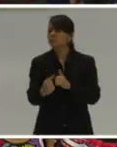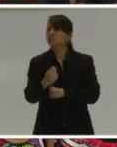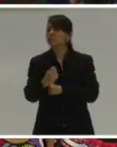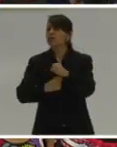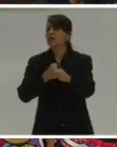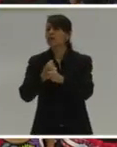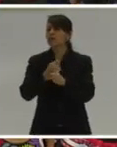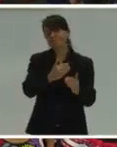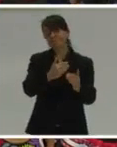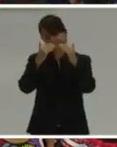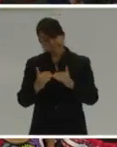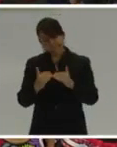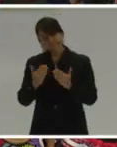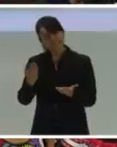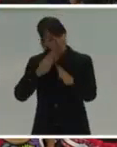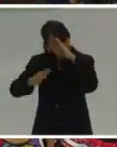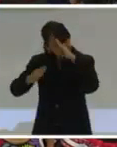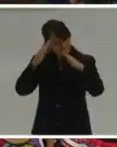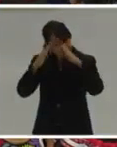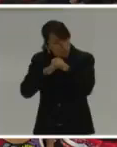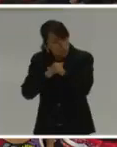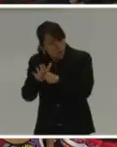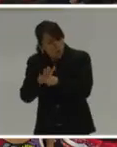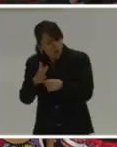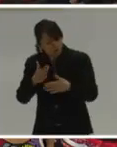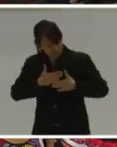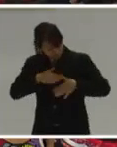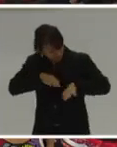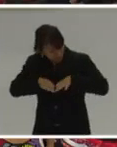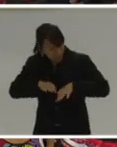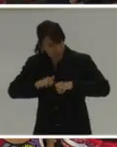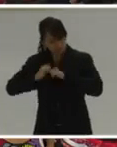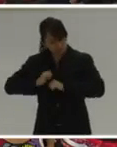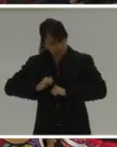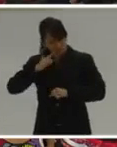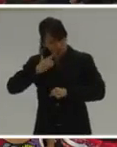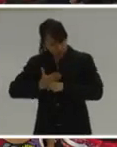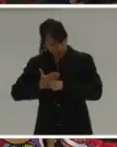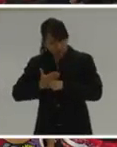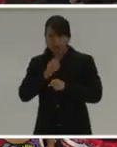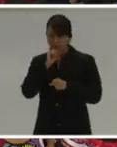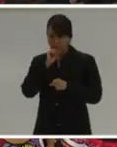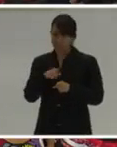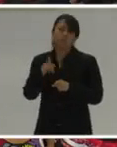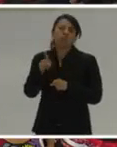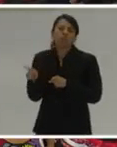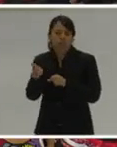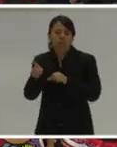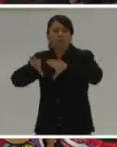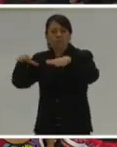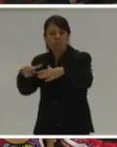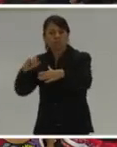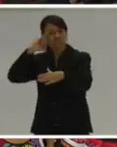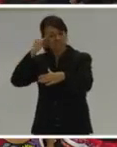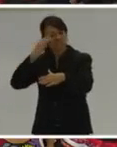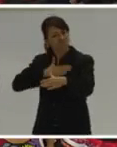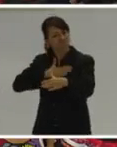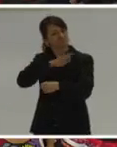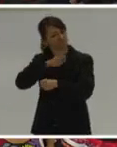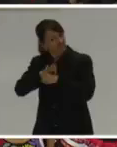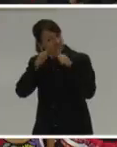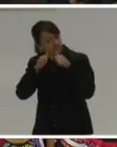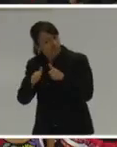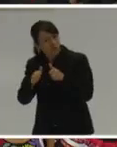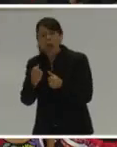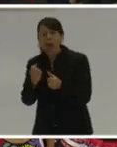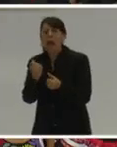analizar progresivamente los derechos de los pueblos y comunidades indígenas. Algunos de los más interesantes